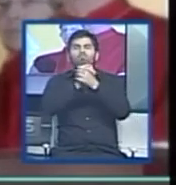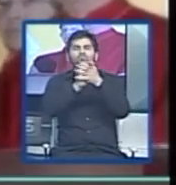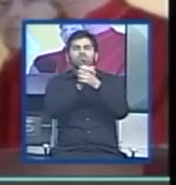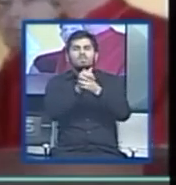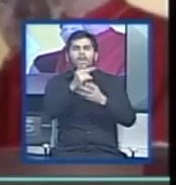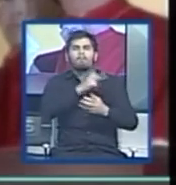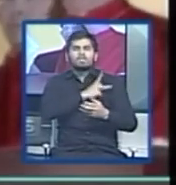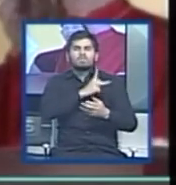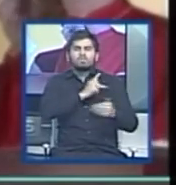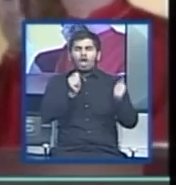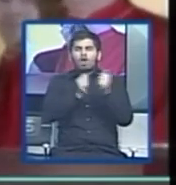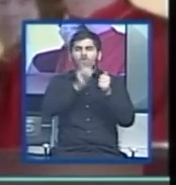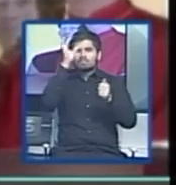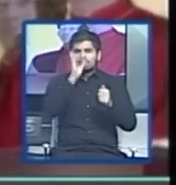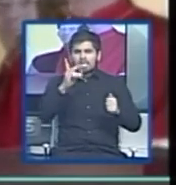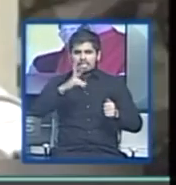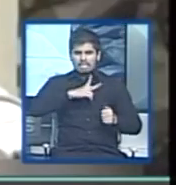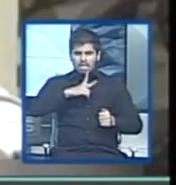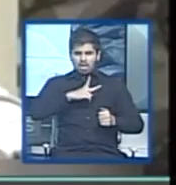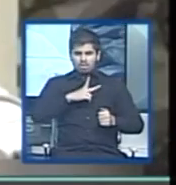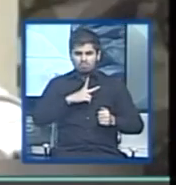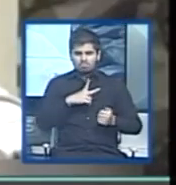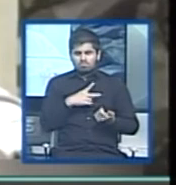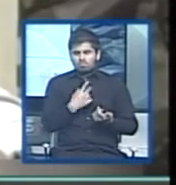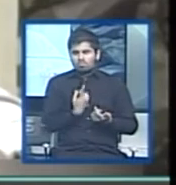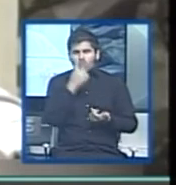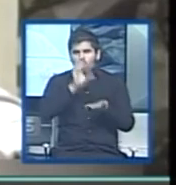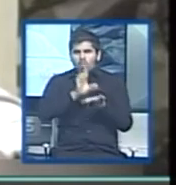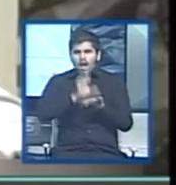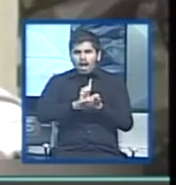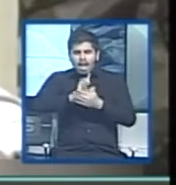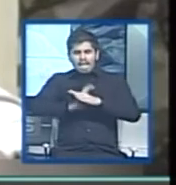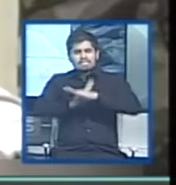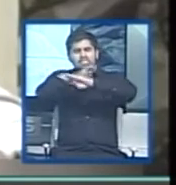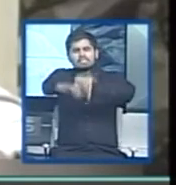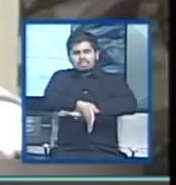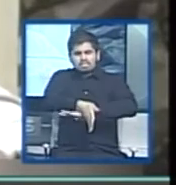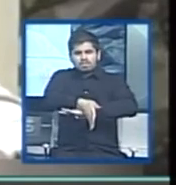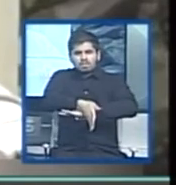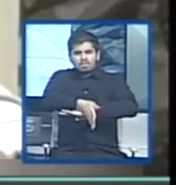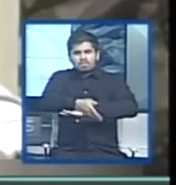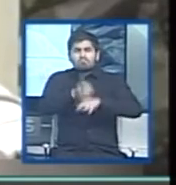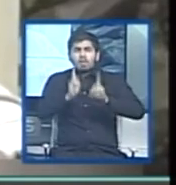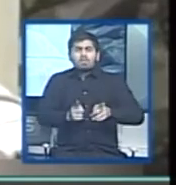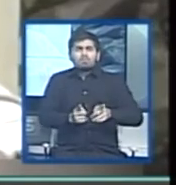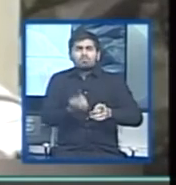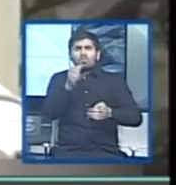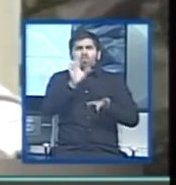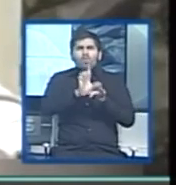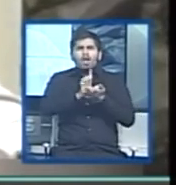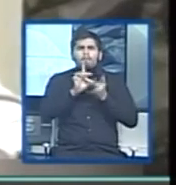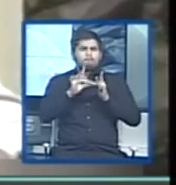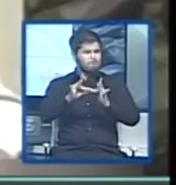las personas con discapacidad tengan un lugar más accesible y un lugar, no sé si